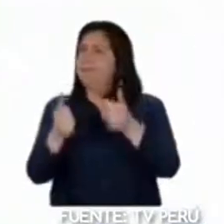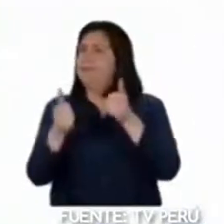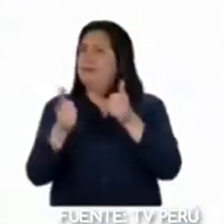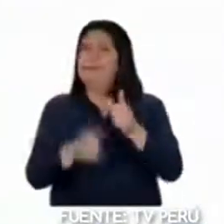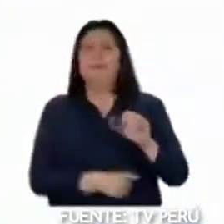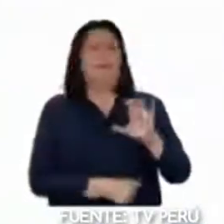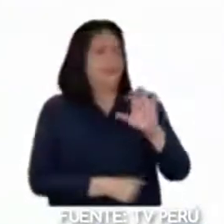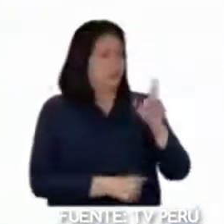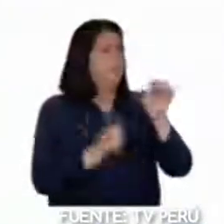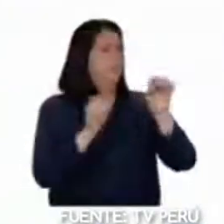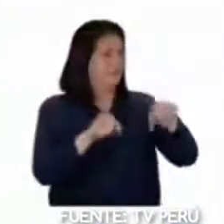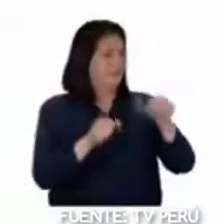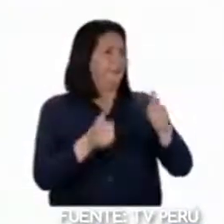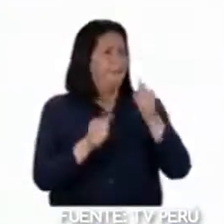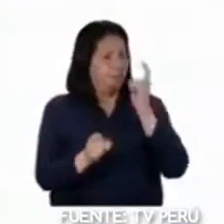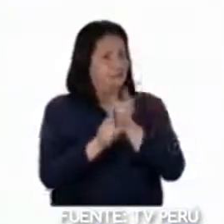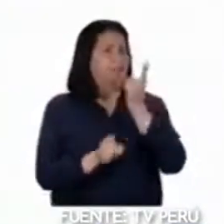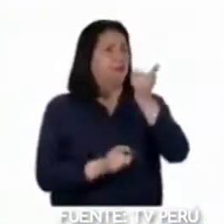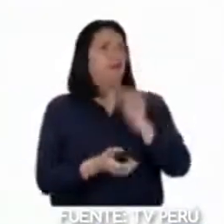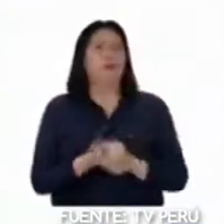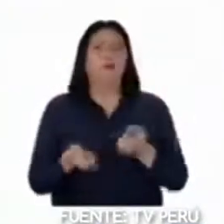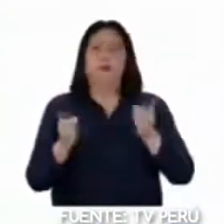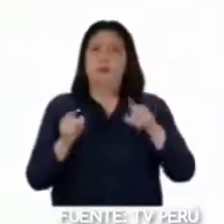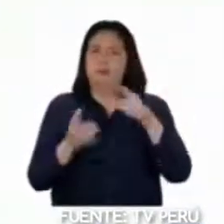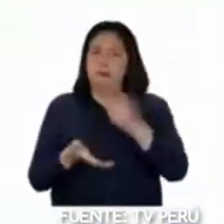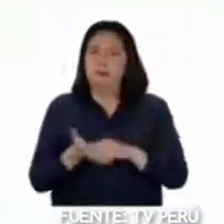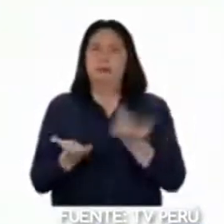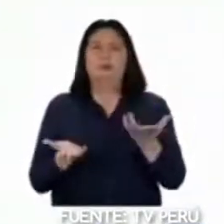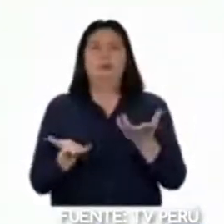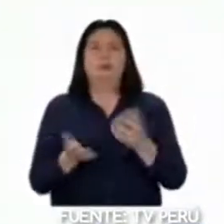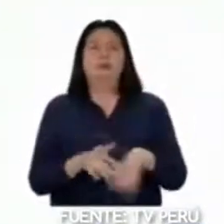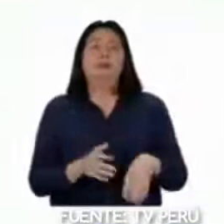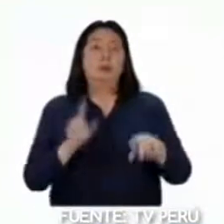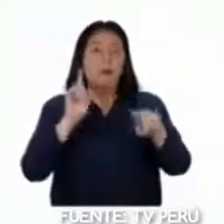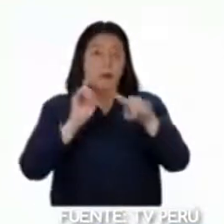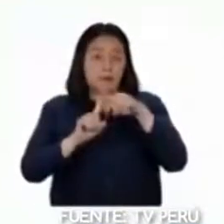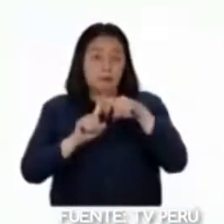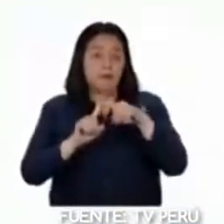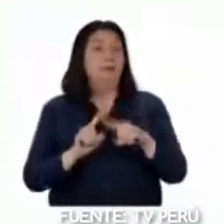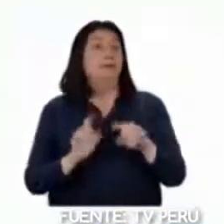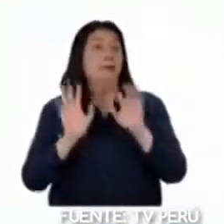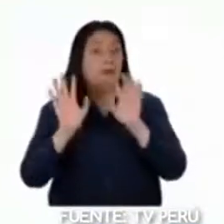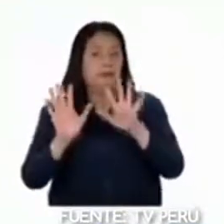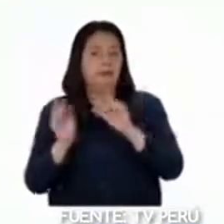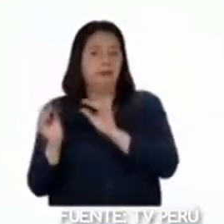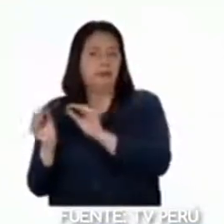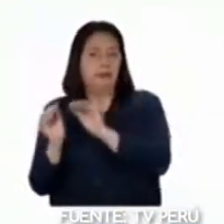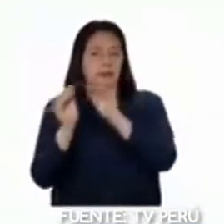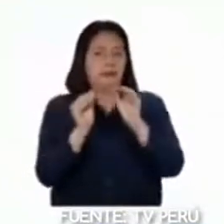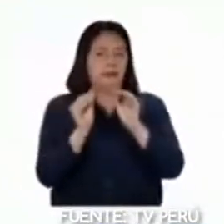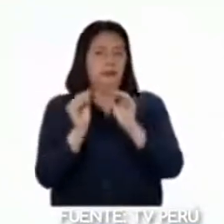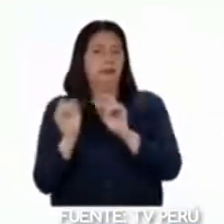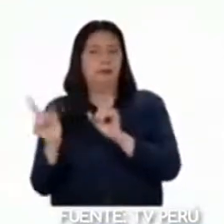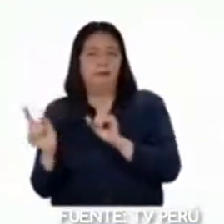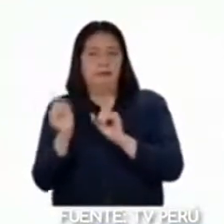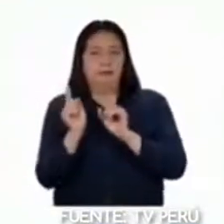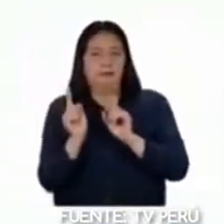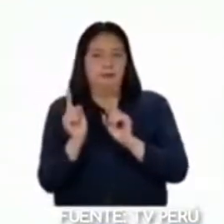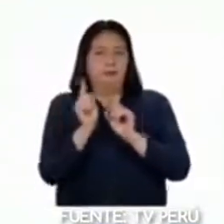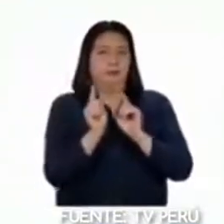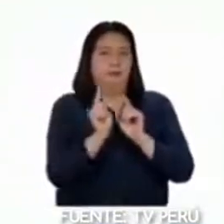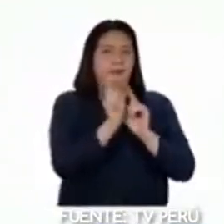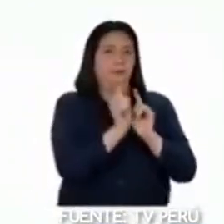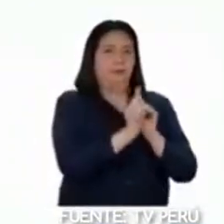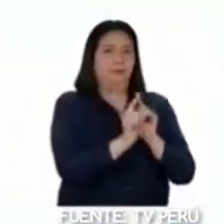Muy bien, Clara. Así es. Cada vez que una cantidad se multiplica por 10, avanzamos un casillero en el